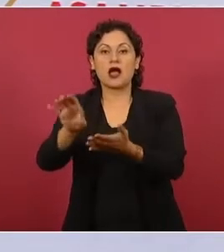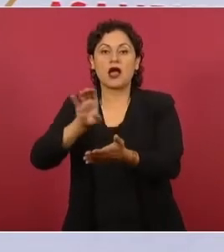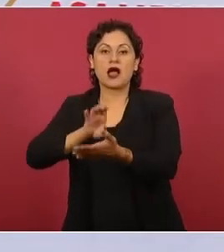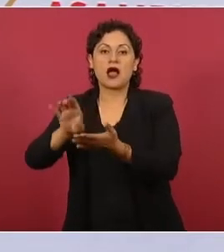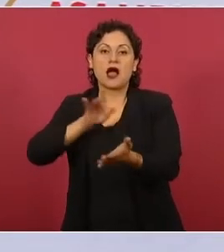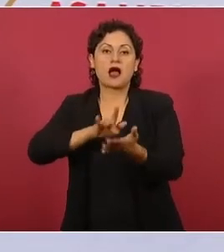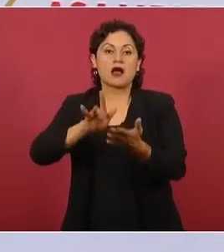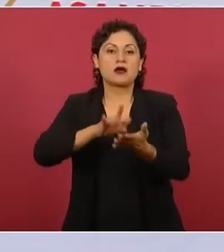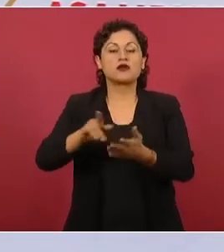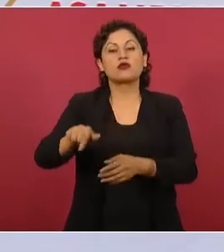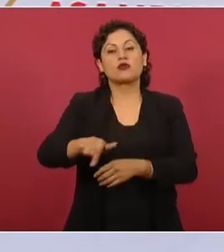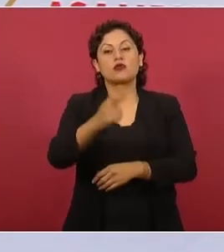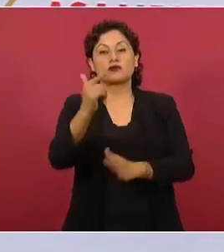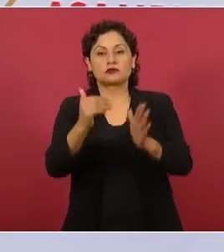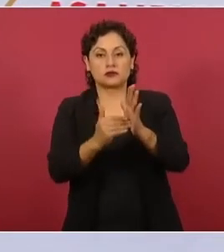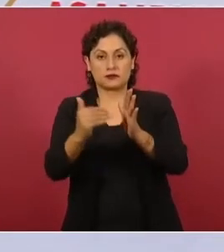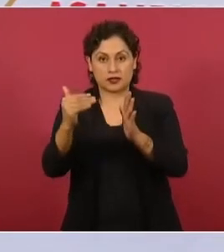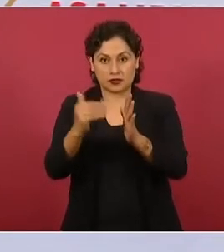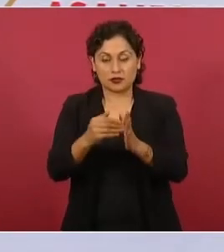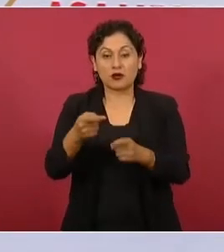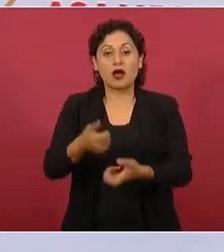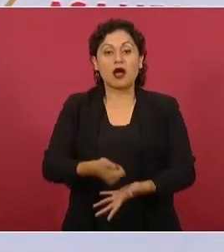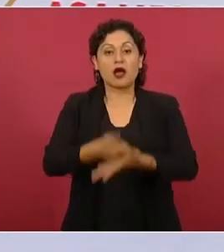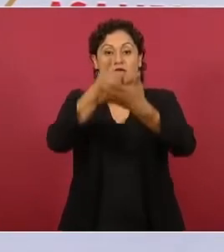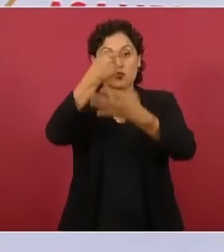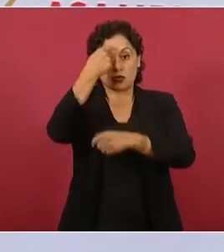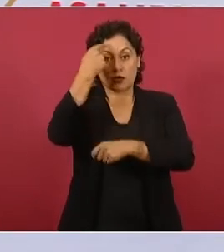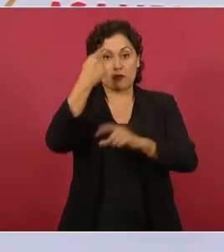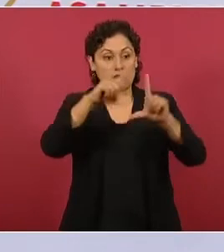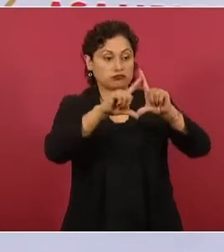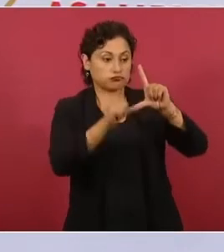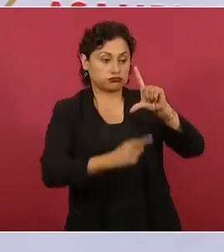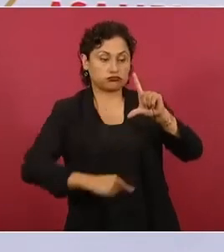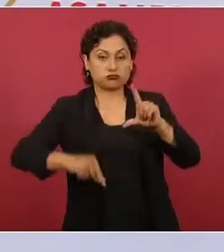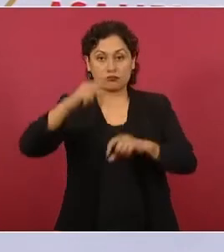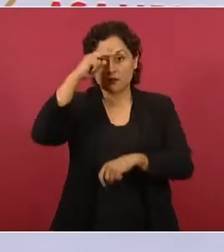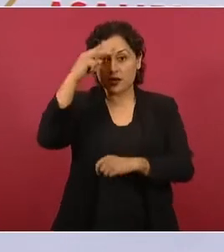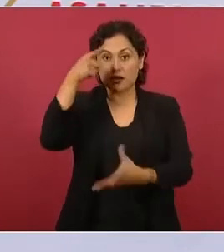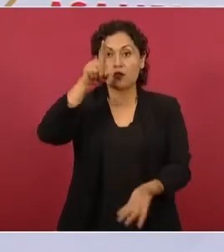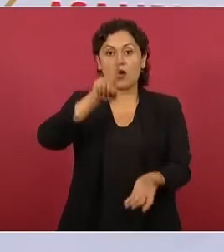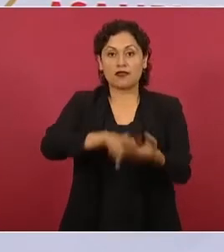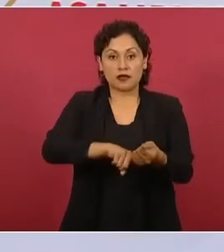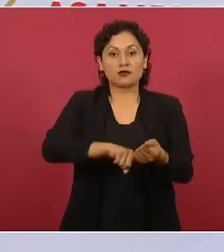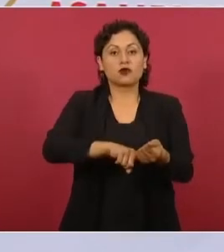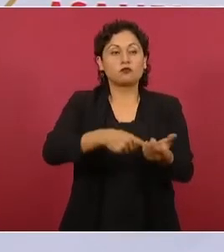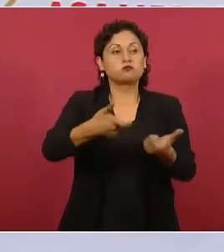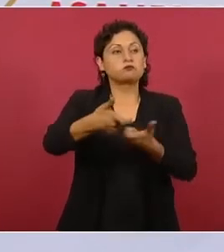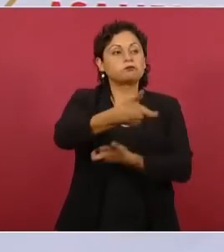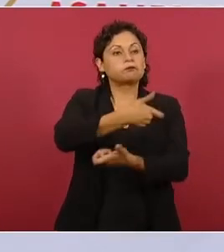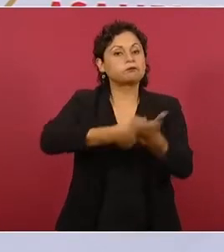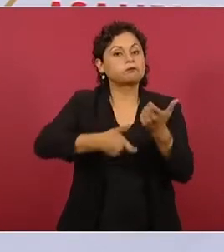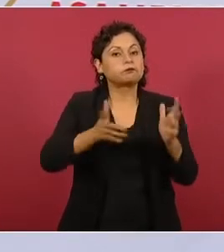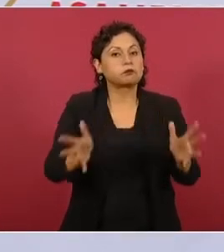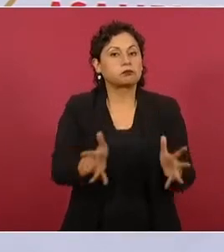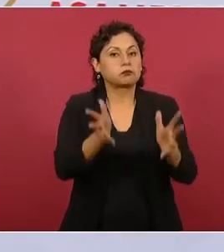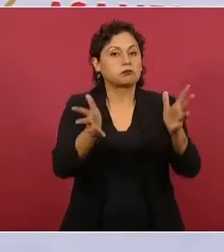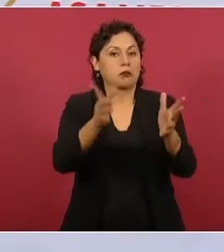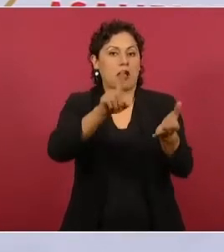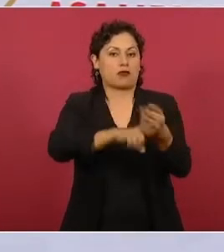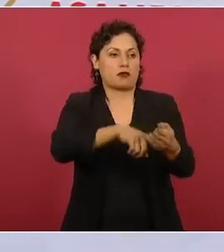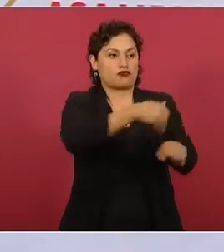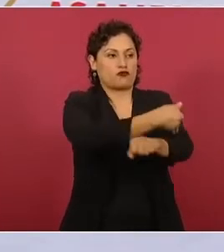clave para el desarrollo del país, de su economía y del bienestar de las familias obreras. Desde la primera Asamblea